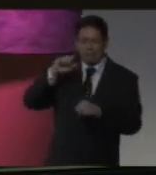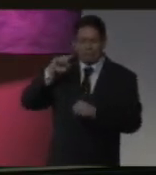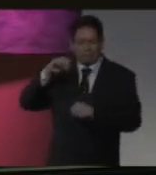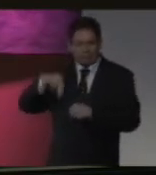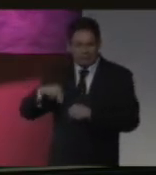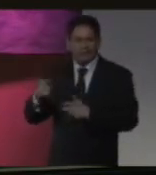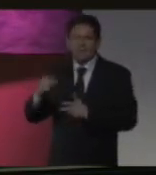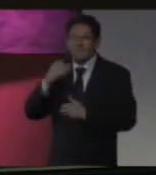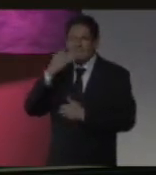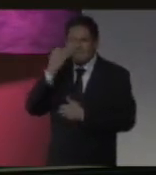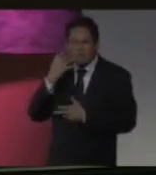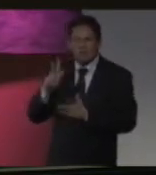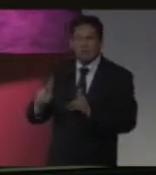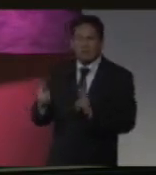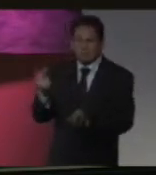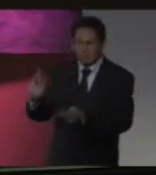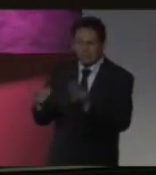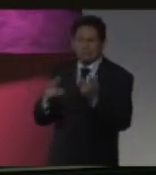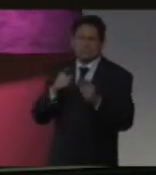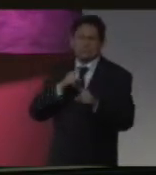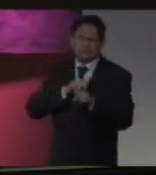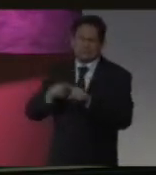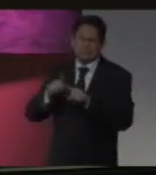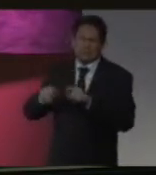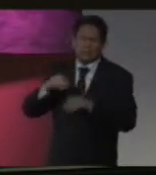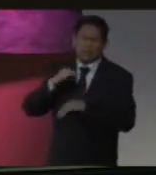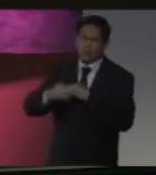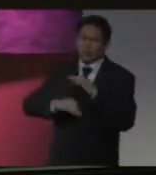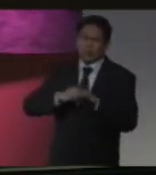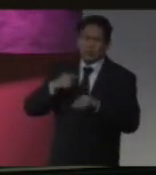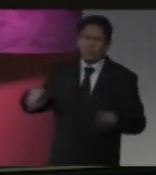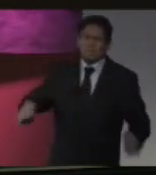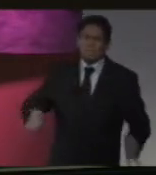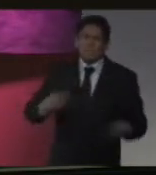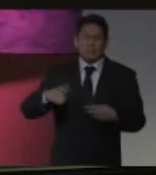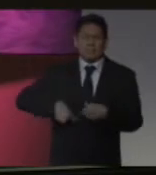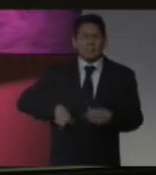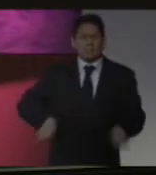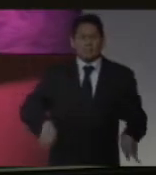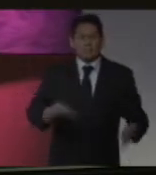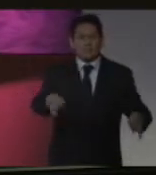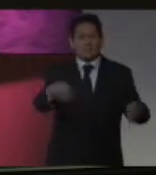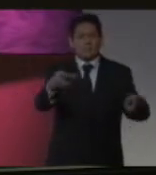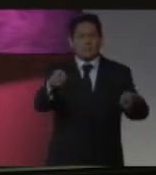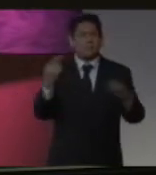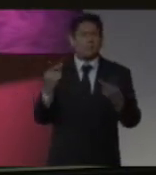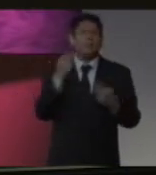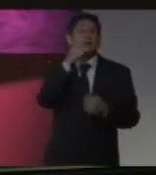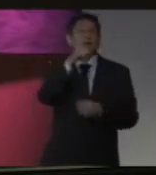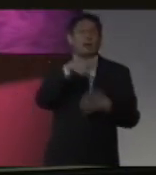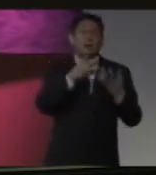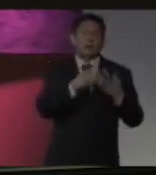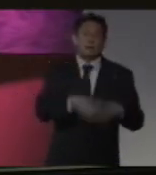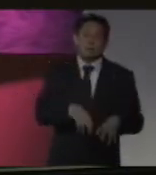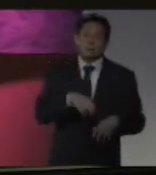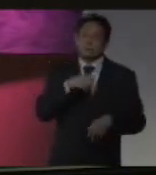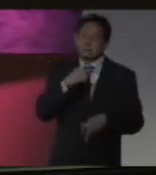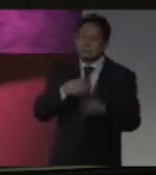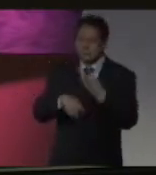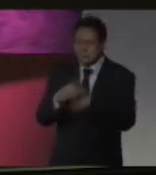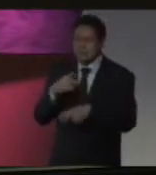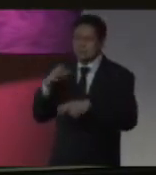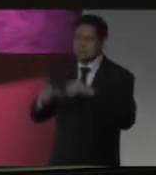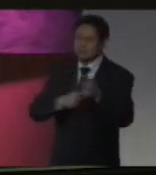flora, información genética, todo por parte de corporaciones privadas. En esta